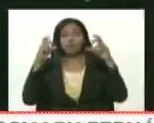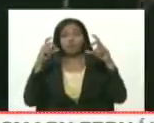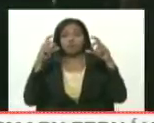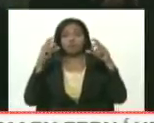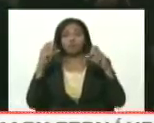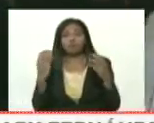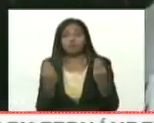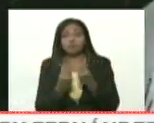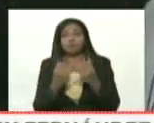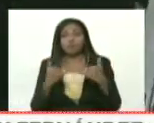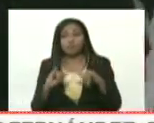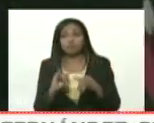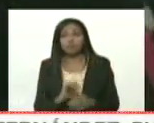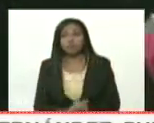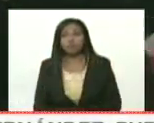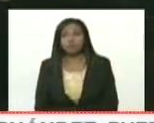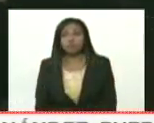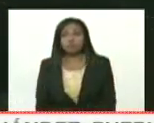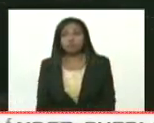Con tus hijos, ¿eh? Ah.